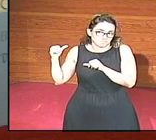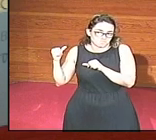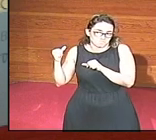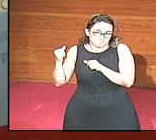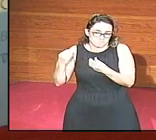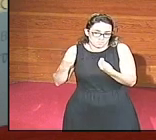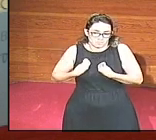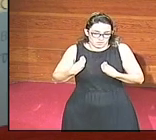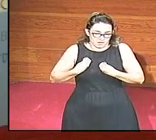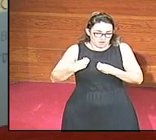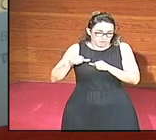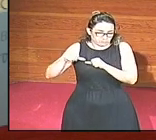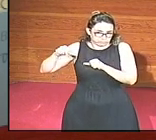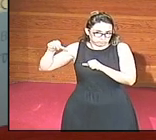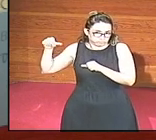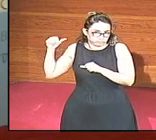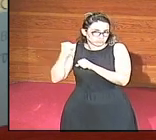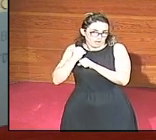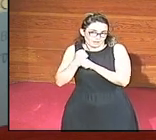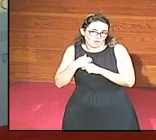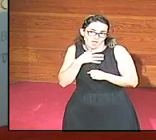durante mis años de trabajo.